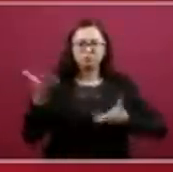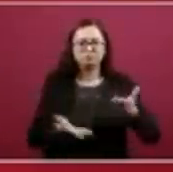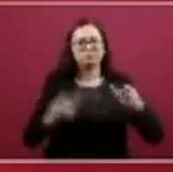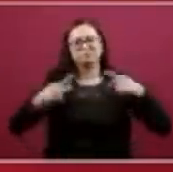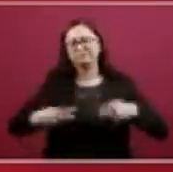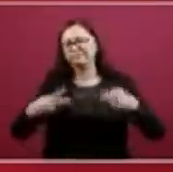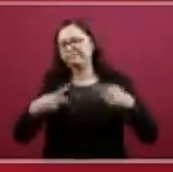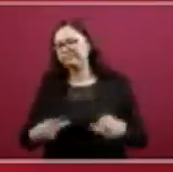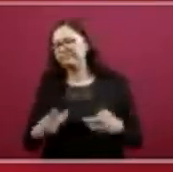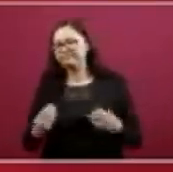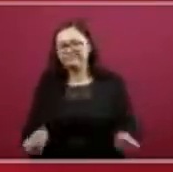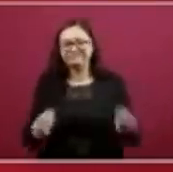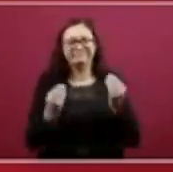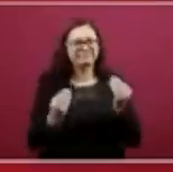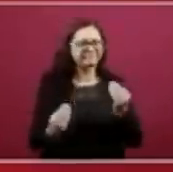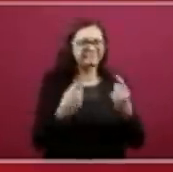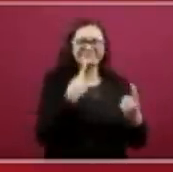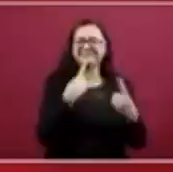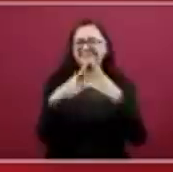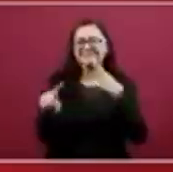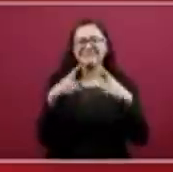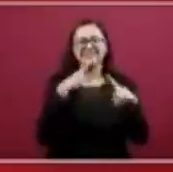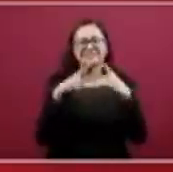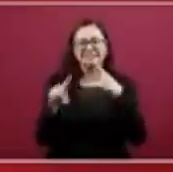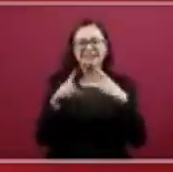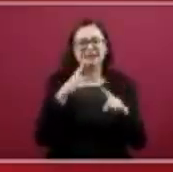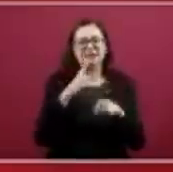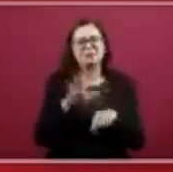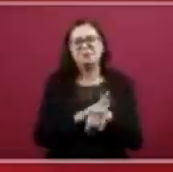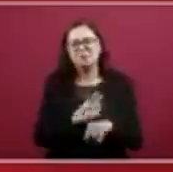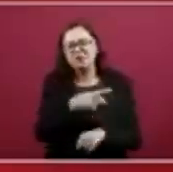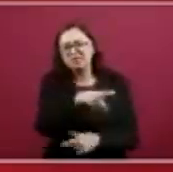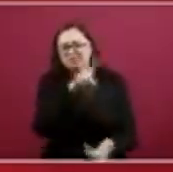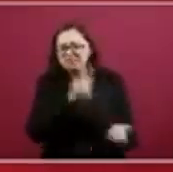de la actitud de algunos